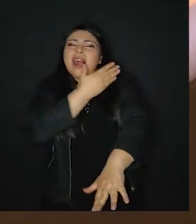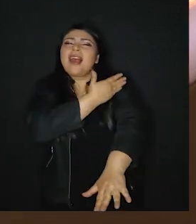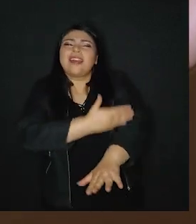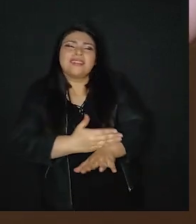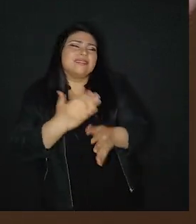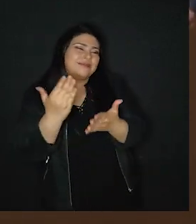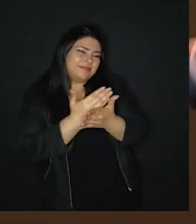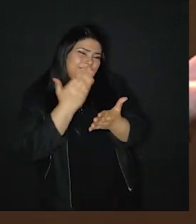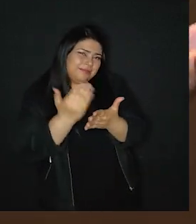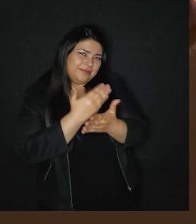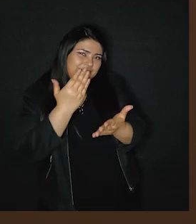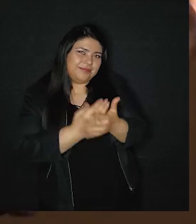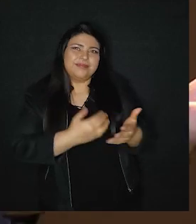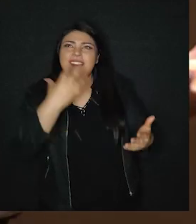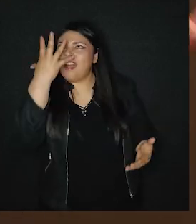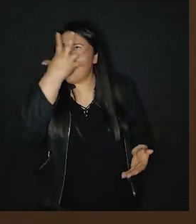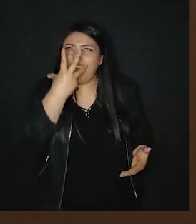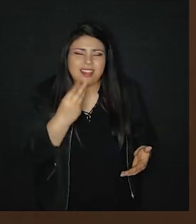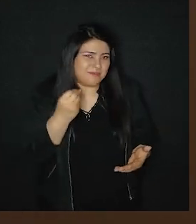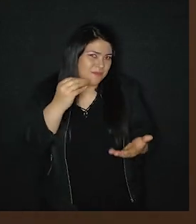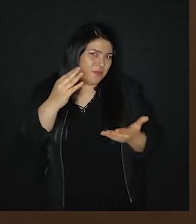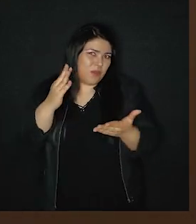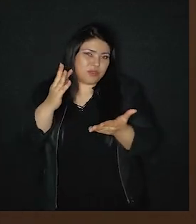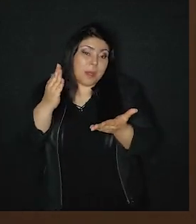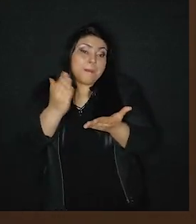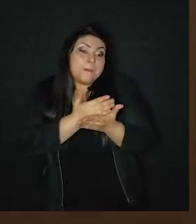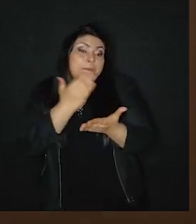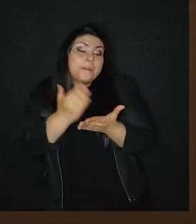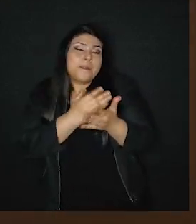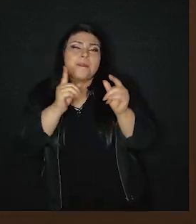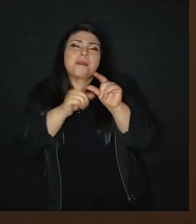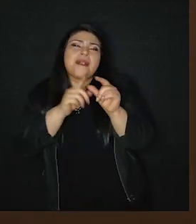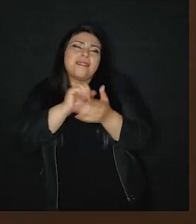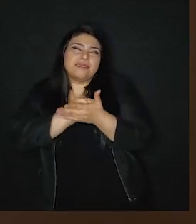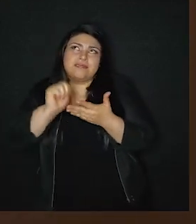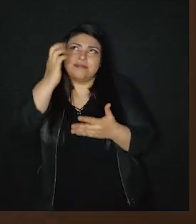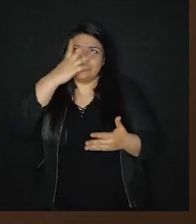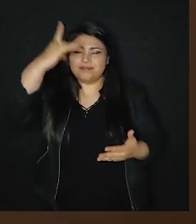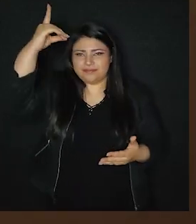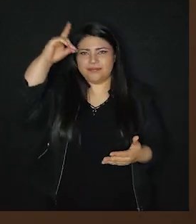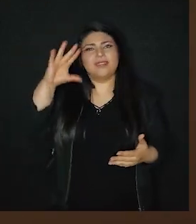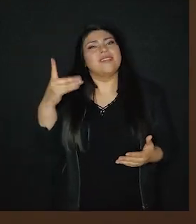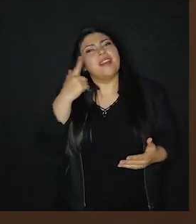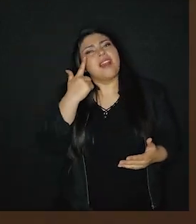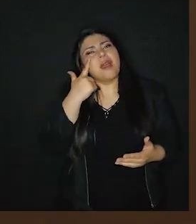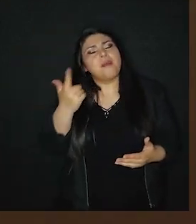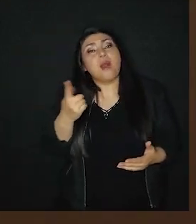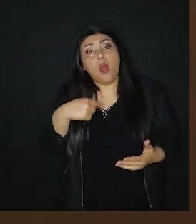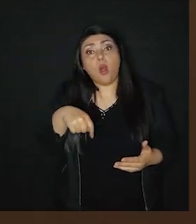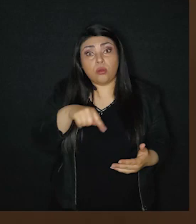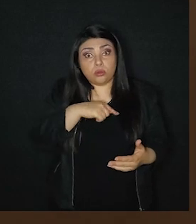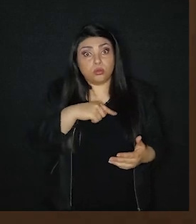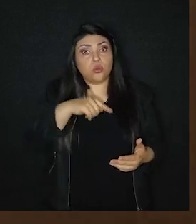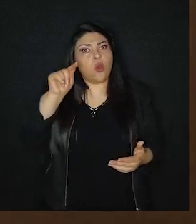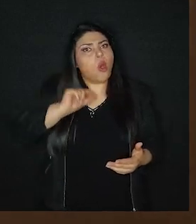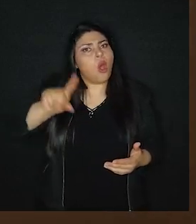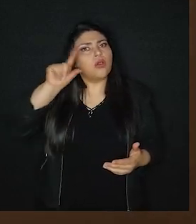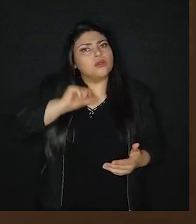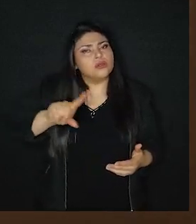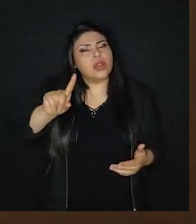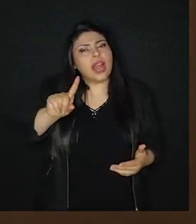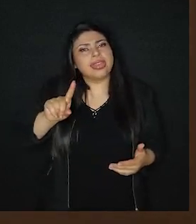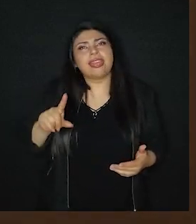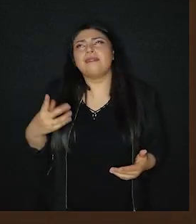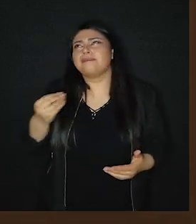nuestro texto sagrado y explicarte por qué Por qué nosotros estamos constantemente en